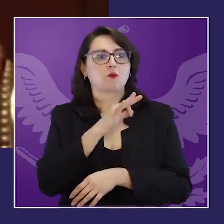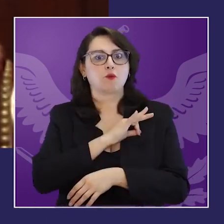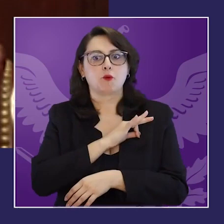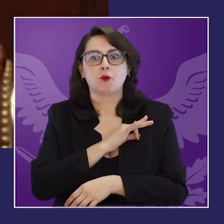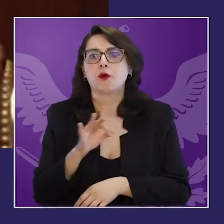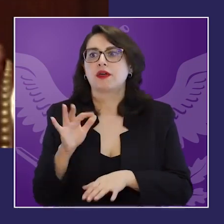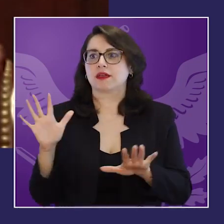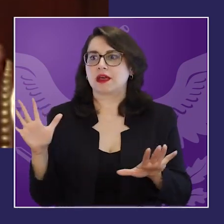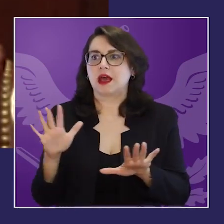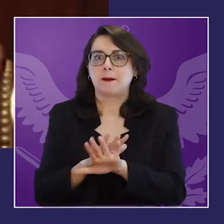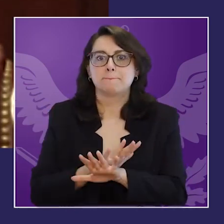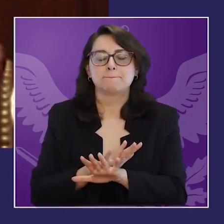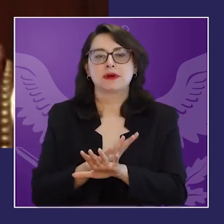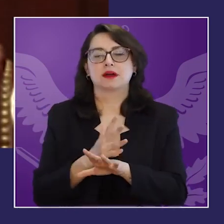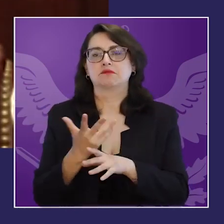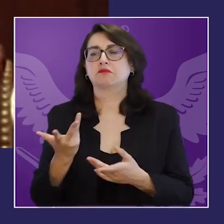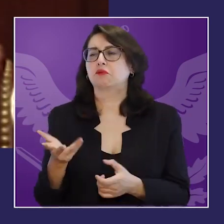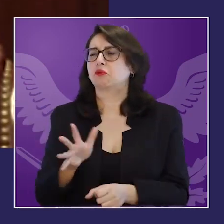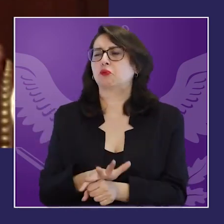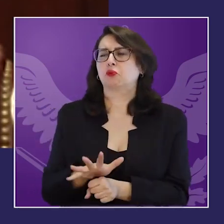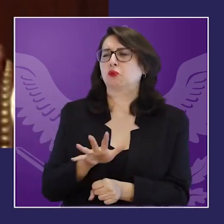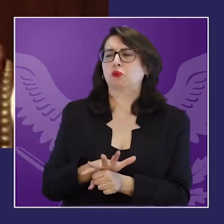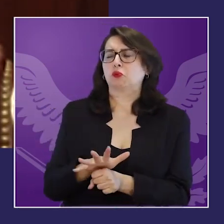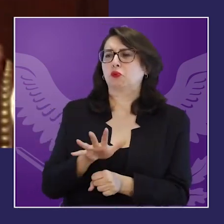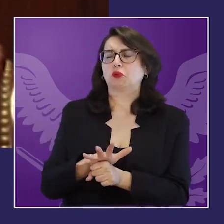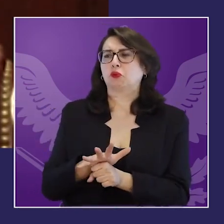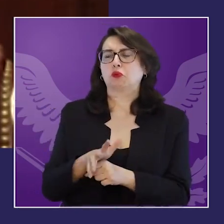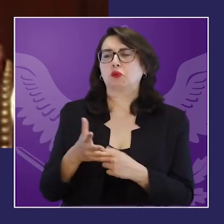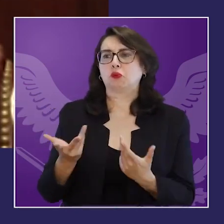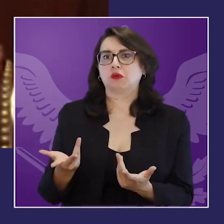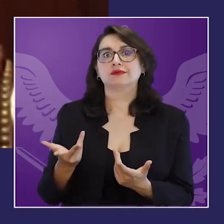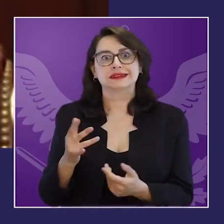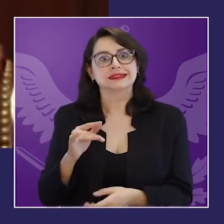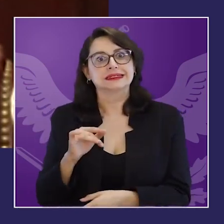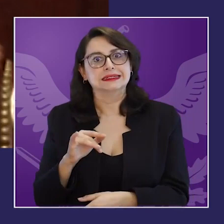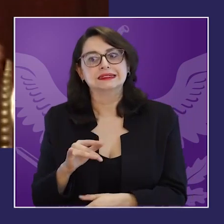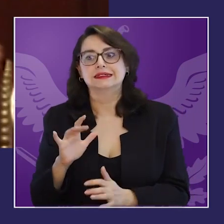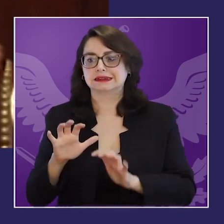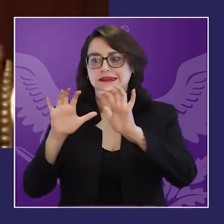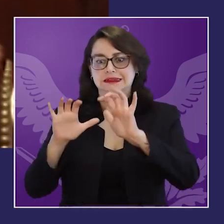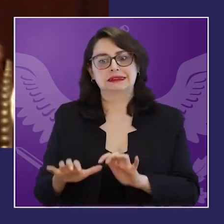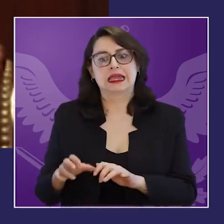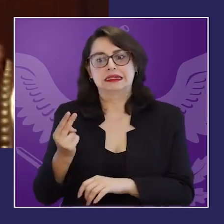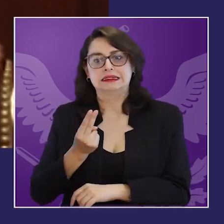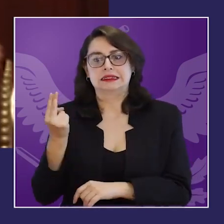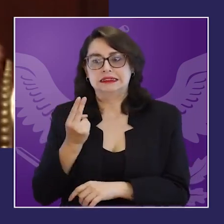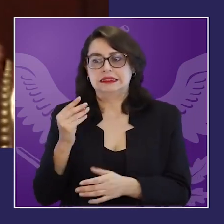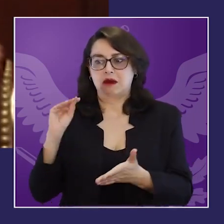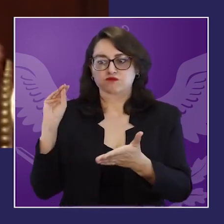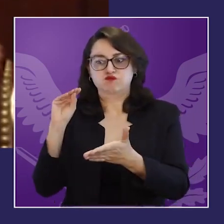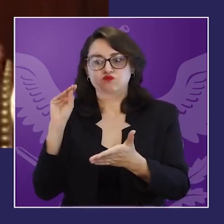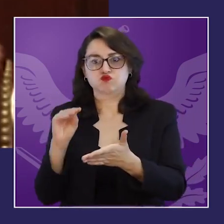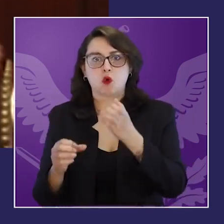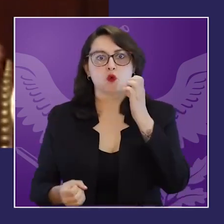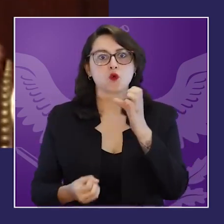sentencia, las posibilidades que tienen las sentencias no están exentas de decir cómo no es suficiente la responsabilidad que tiene